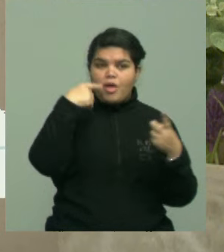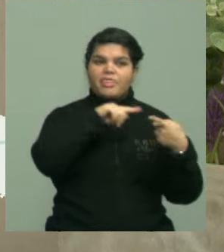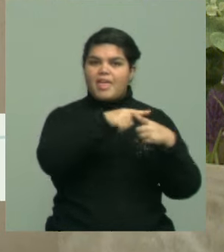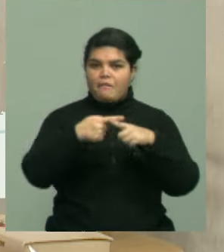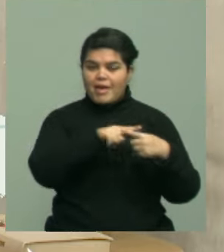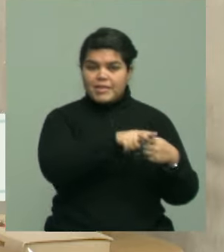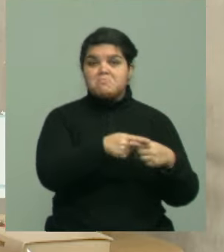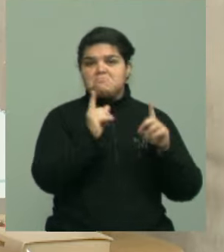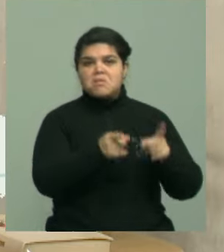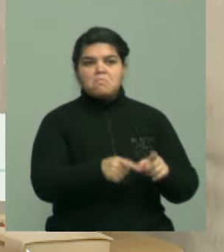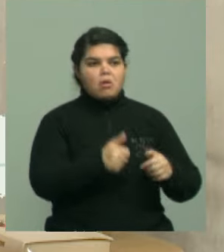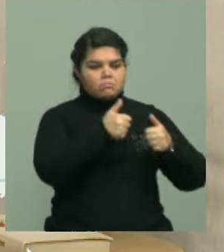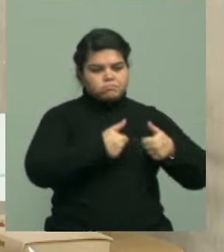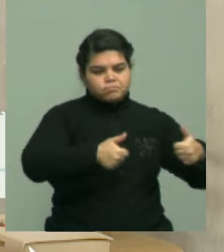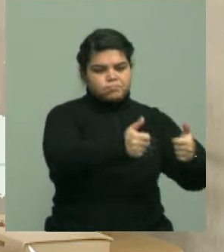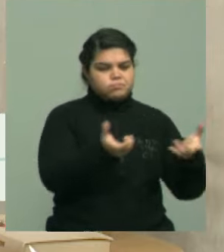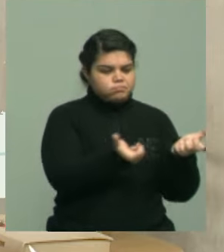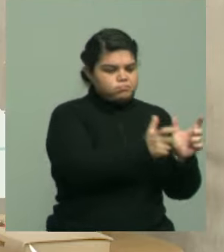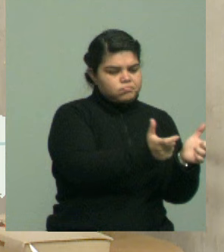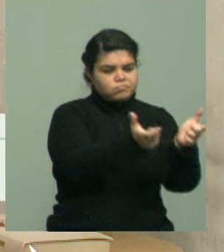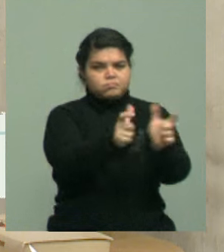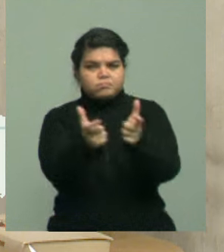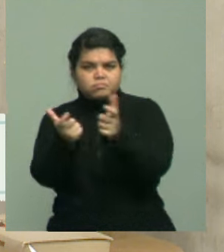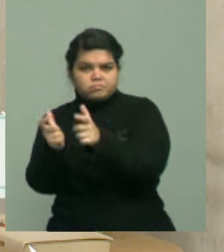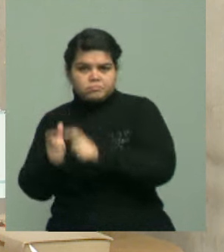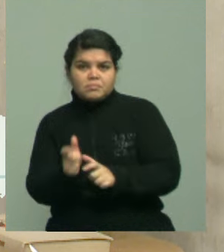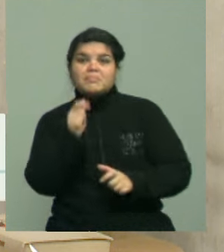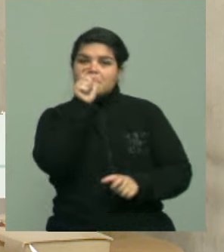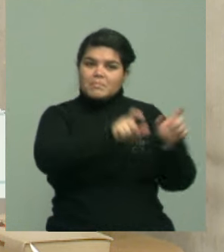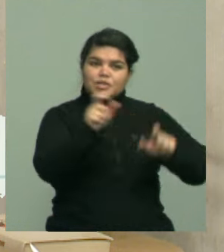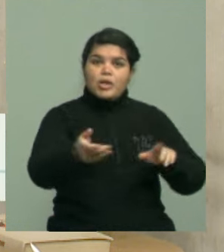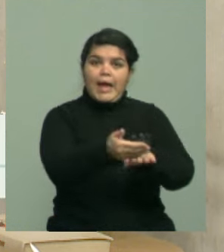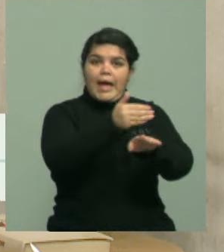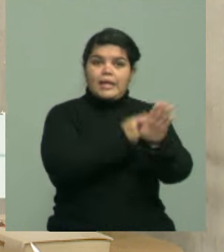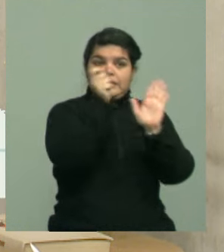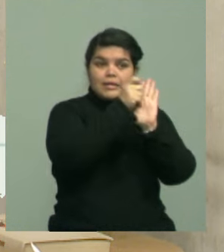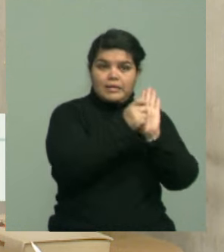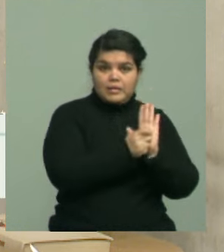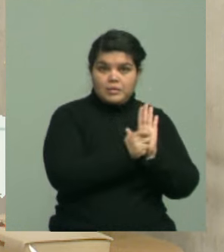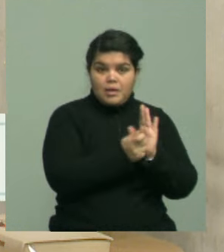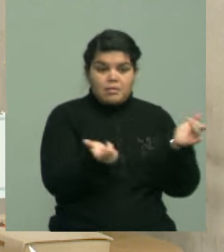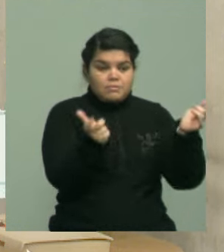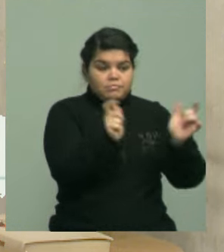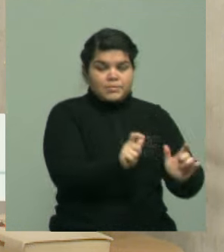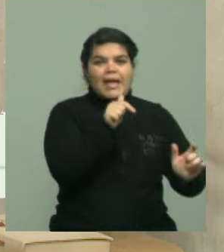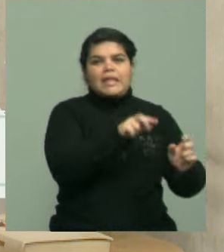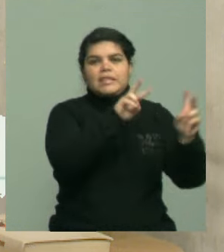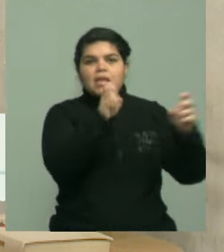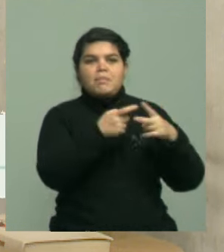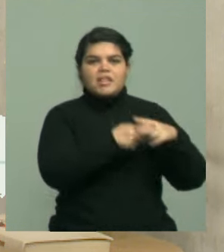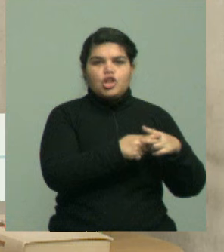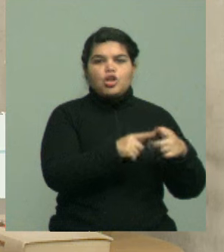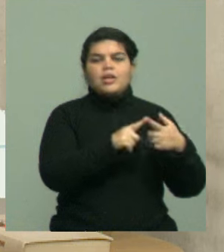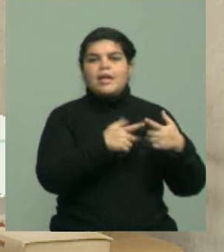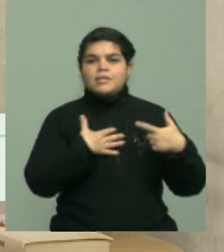mesas temáticas donde la gente se va a inscribir y vamos a hablar de distintos temas, tecnología,